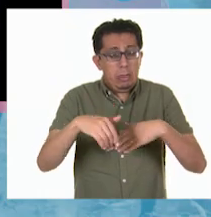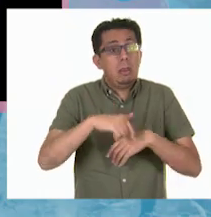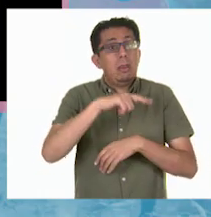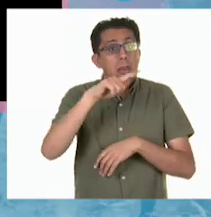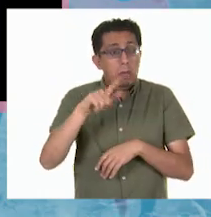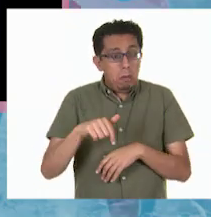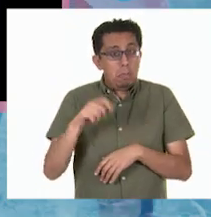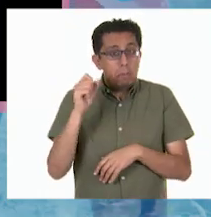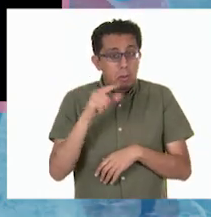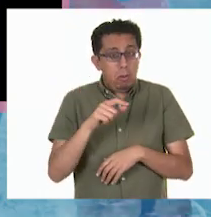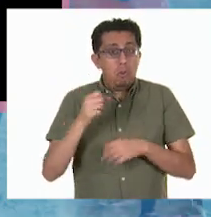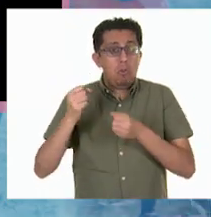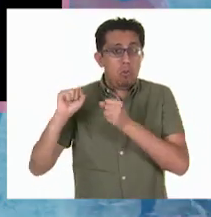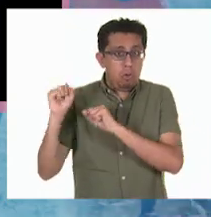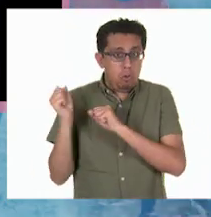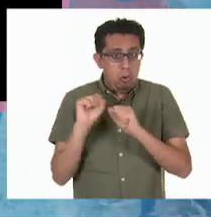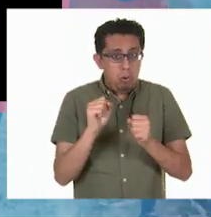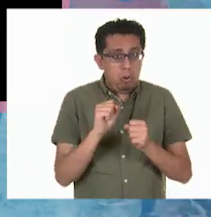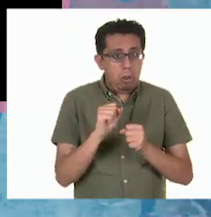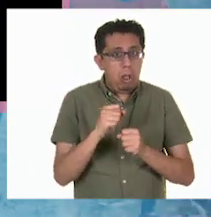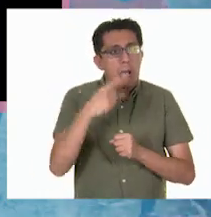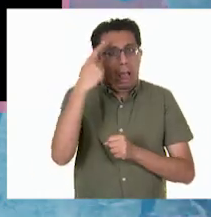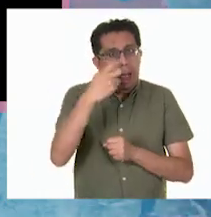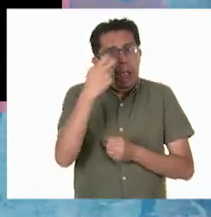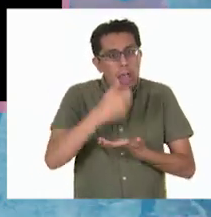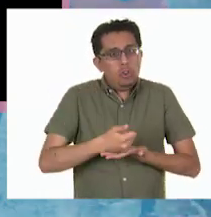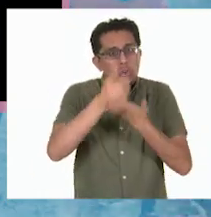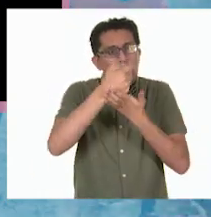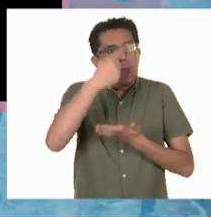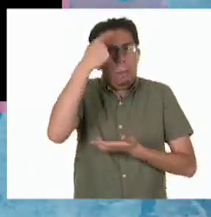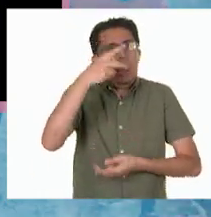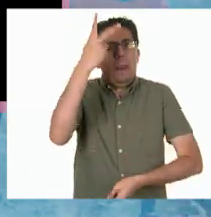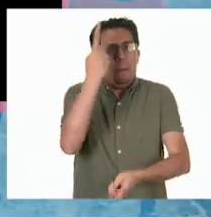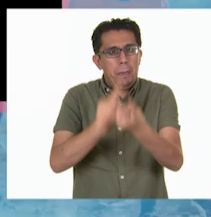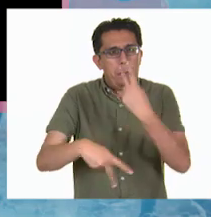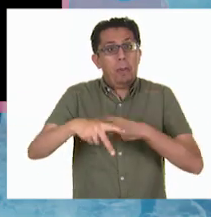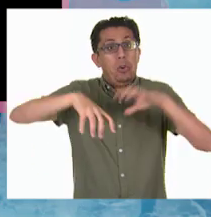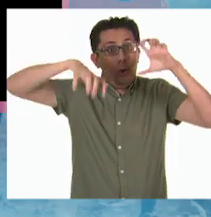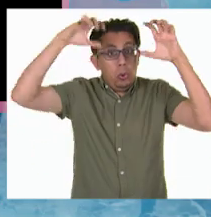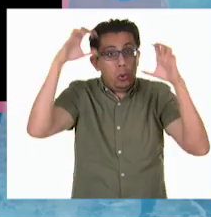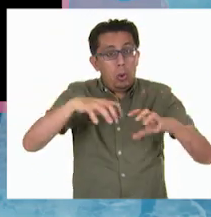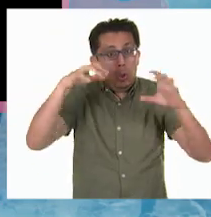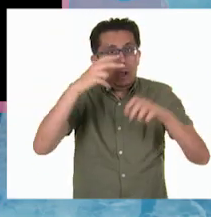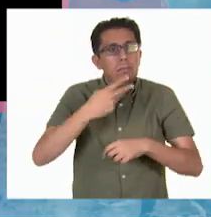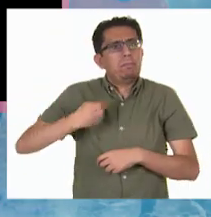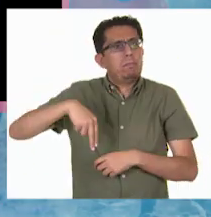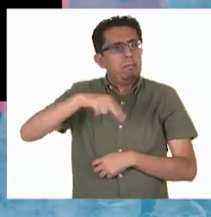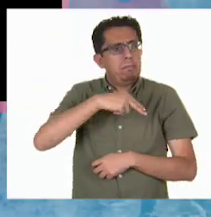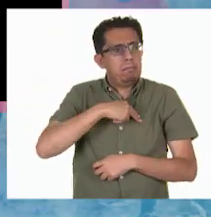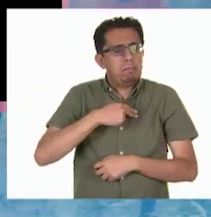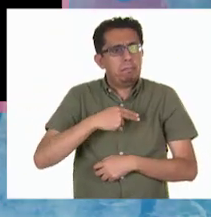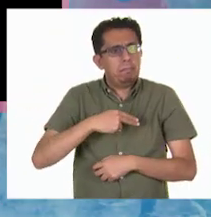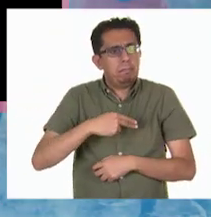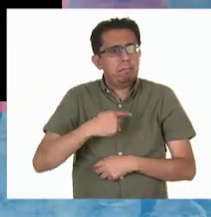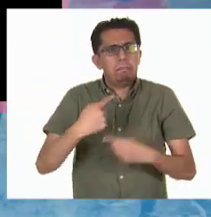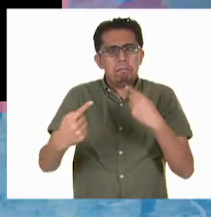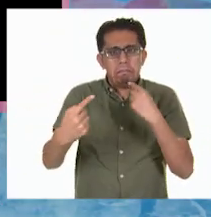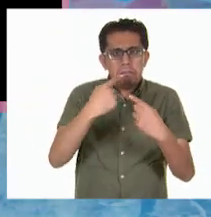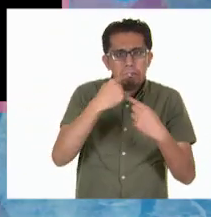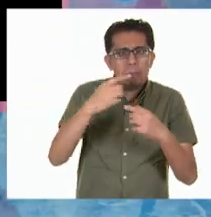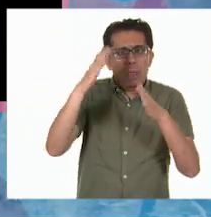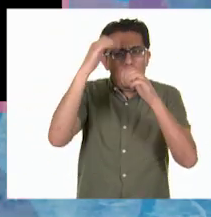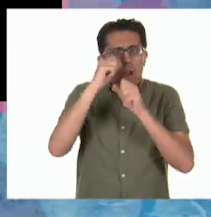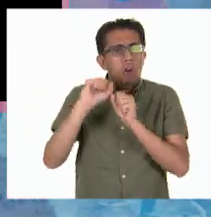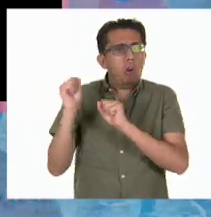corremos, también ayudamos para que llueva. Nos ponemos de acuerdo para saber hasta dónde